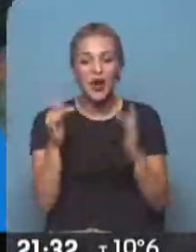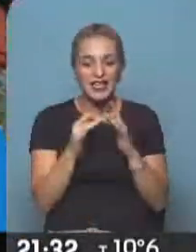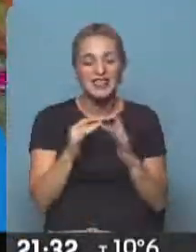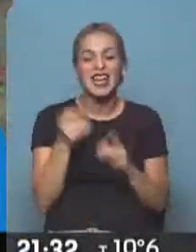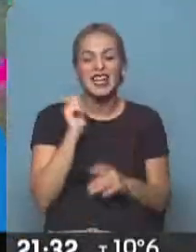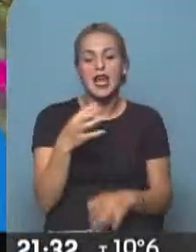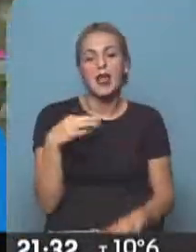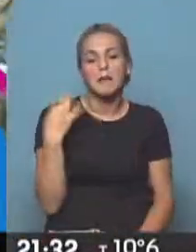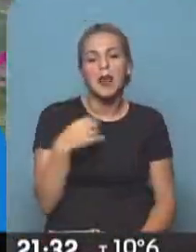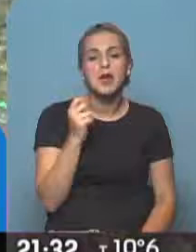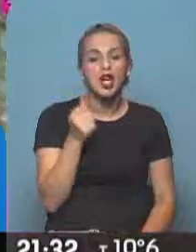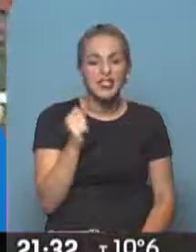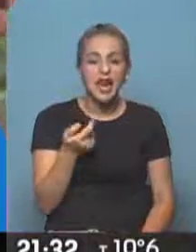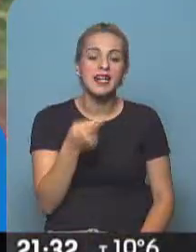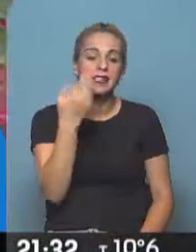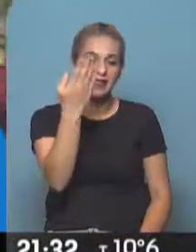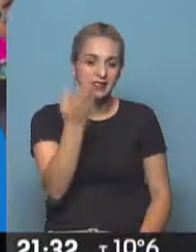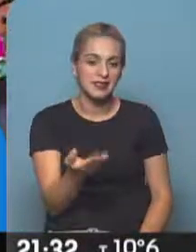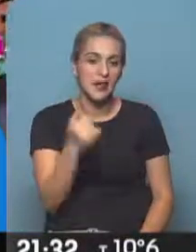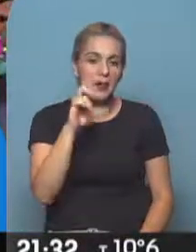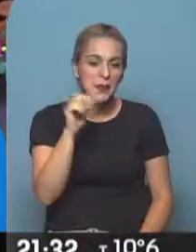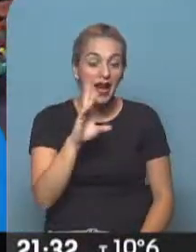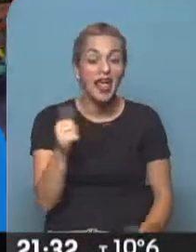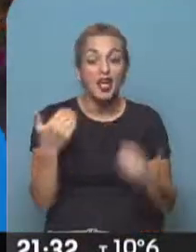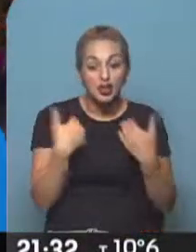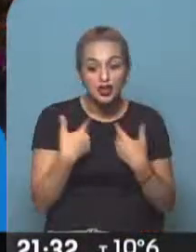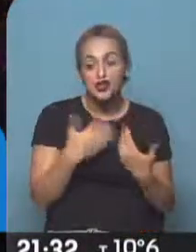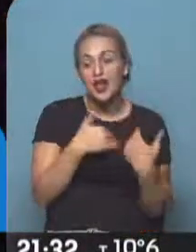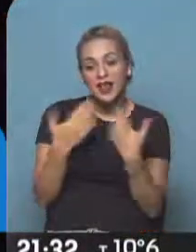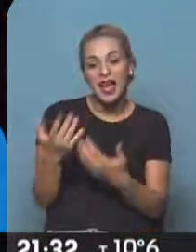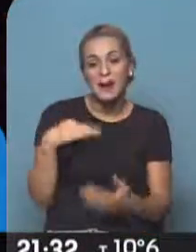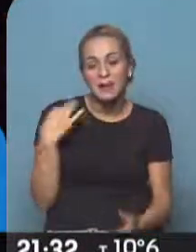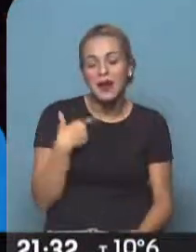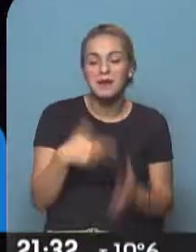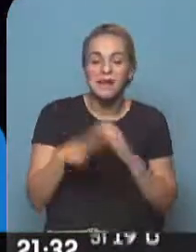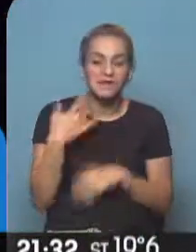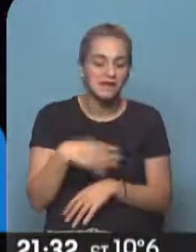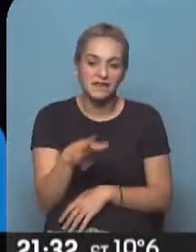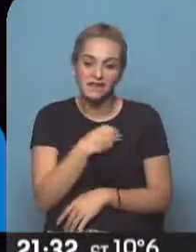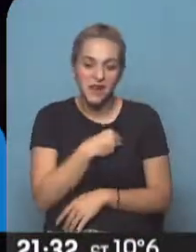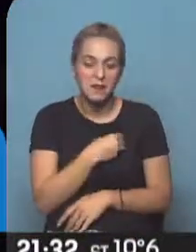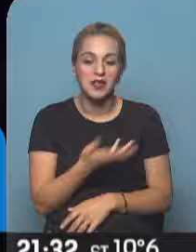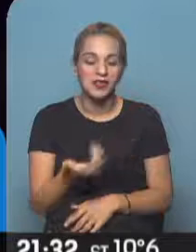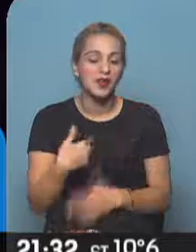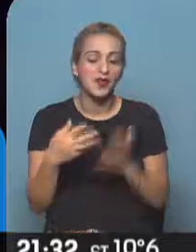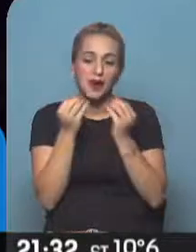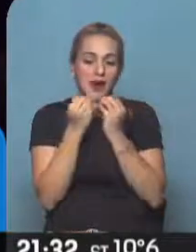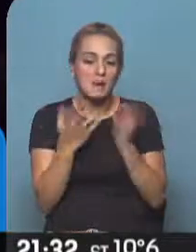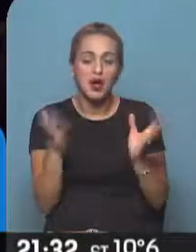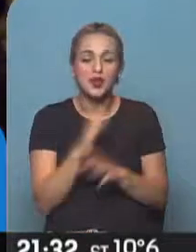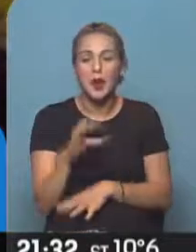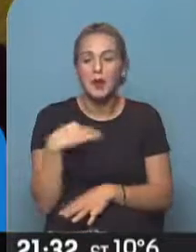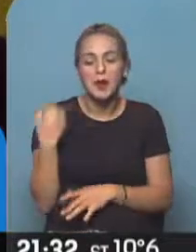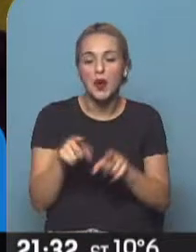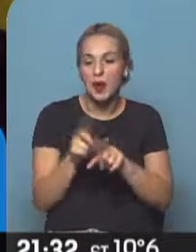Carlitos Balá este año. Y la verdad que estar yo ahí entregándole a uno de mis ídolos fue divino. Fue un premio para